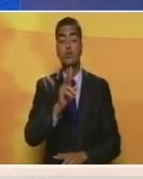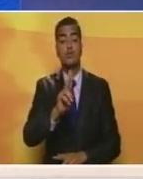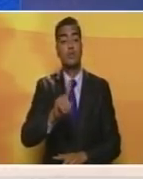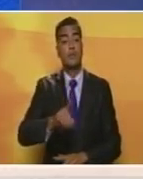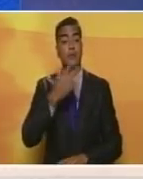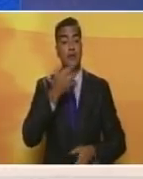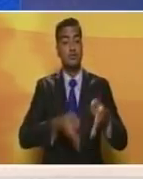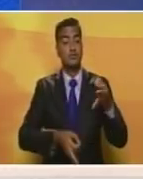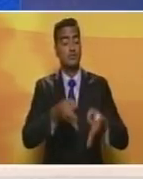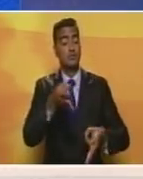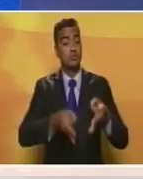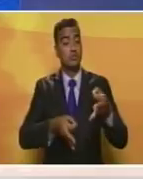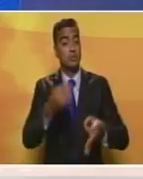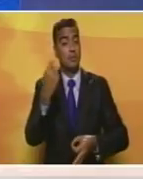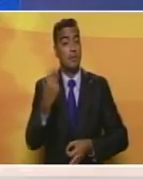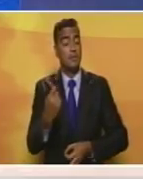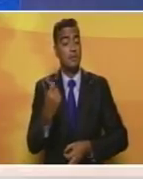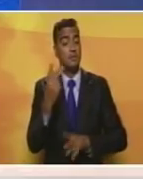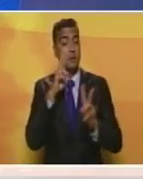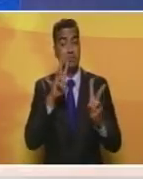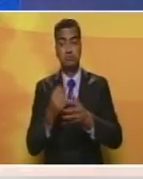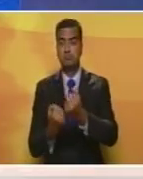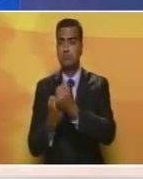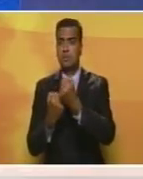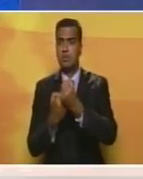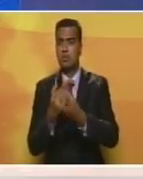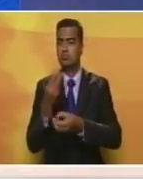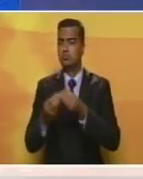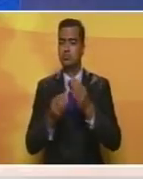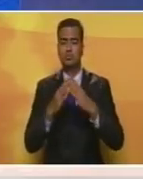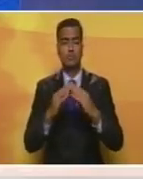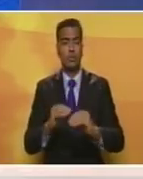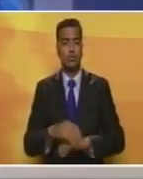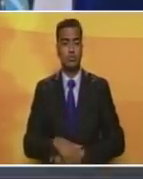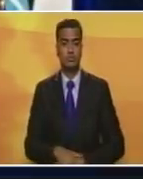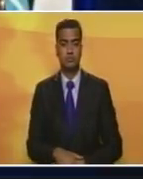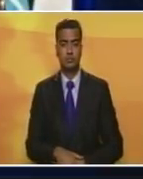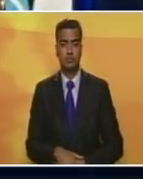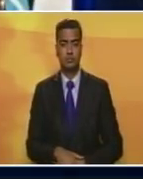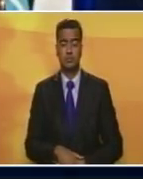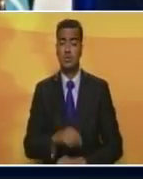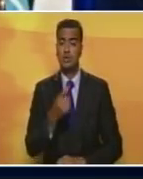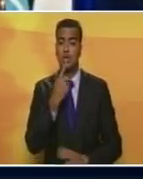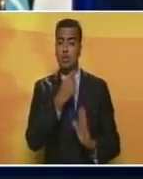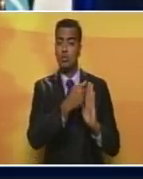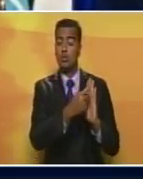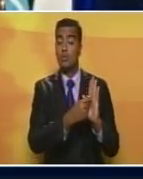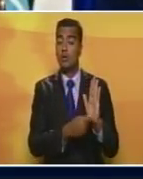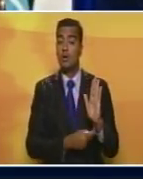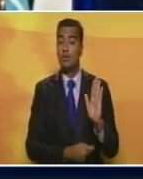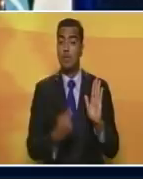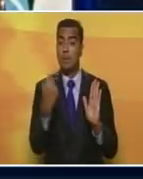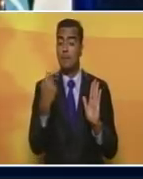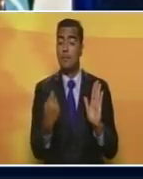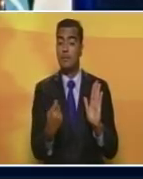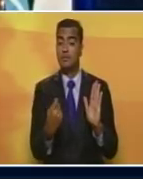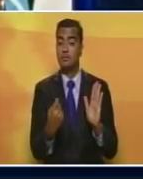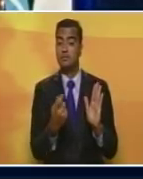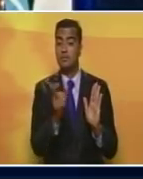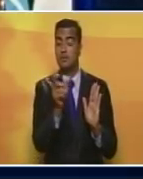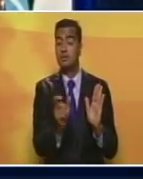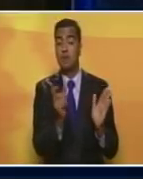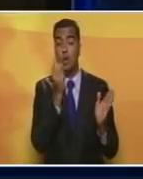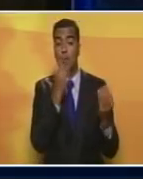general del PSUV. El presidente de la Asamblea Nacional, Omar Barbosa, sostuvo un acercamiento con el encargado de negocios